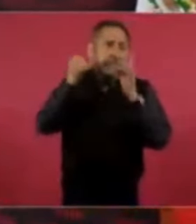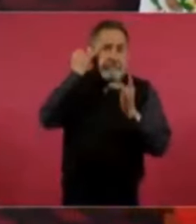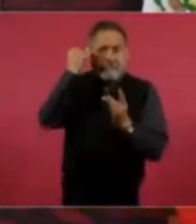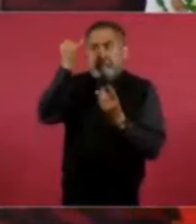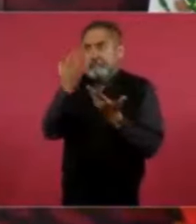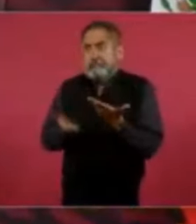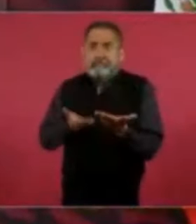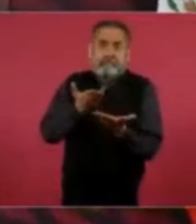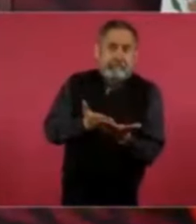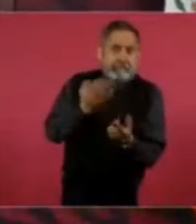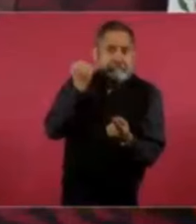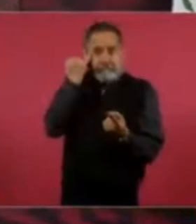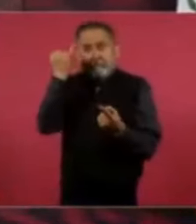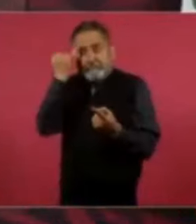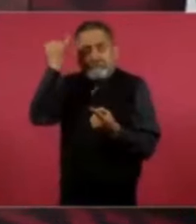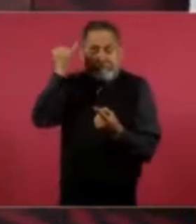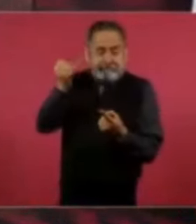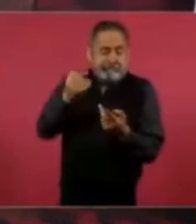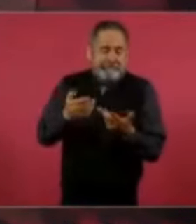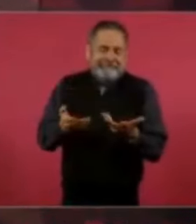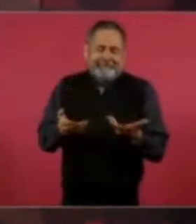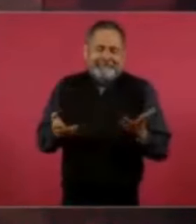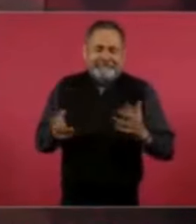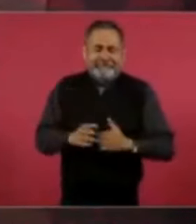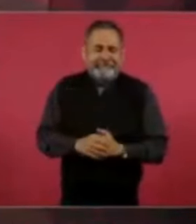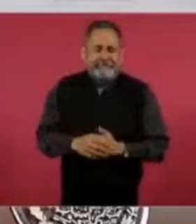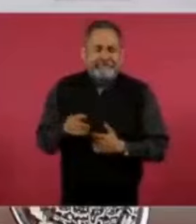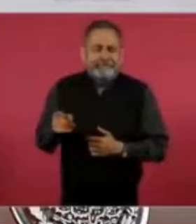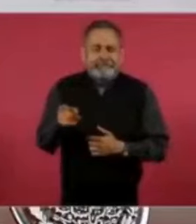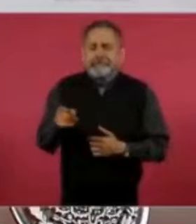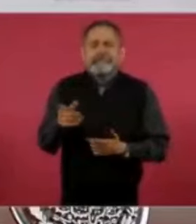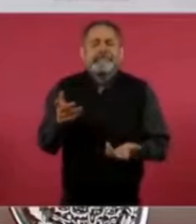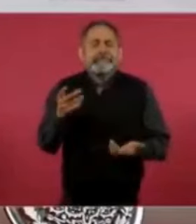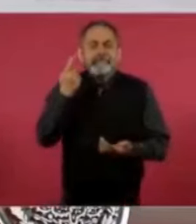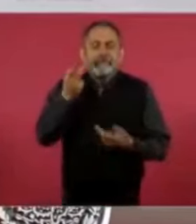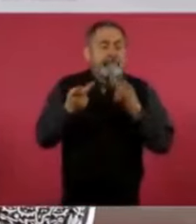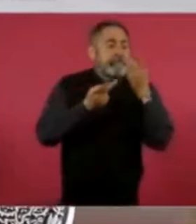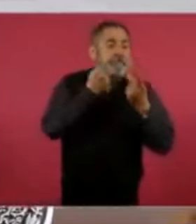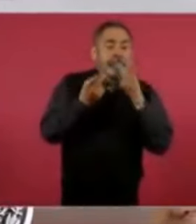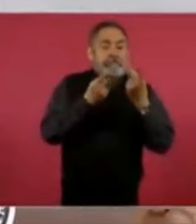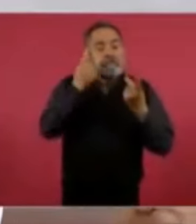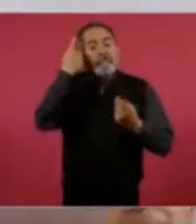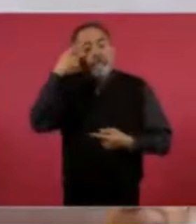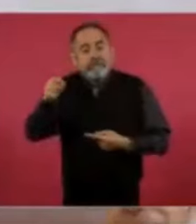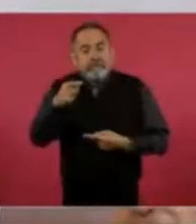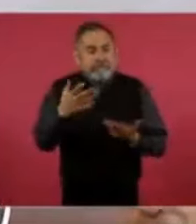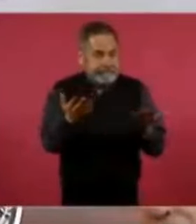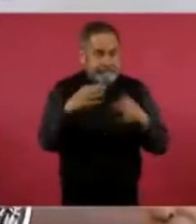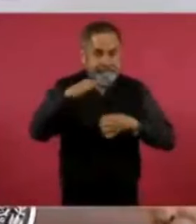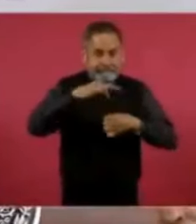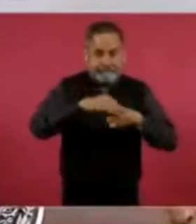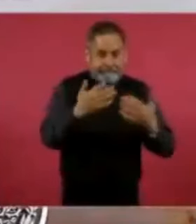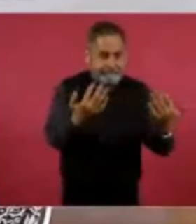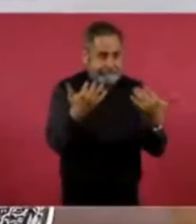eso quedó perfectamente claro o sea ellos hacen lo que se les da la gana y López insiste en que no somos patio trasero de Estados